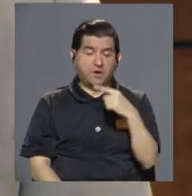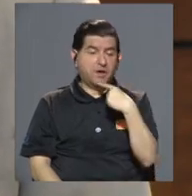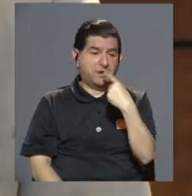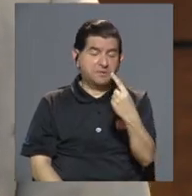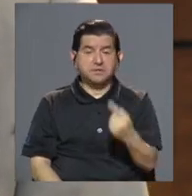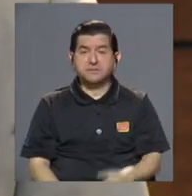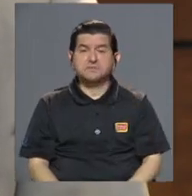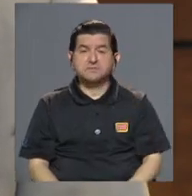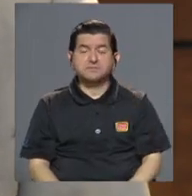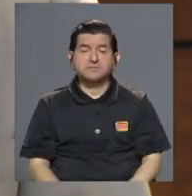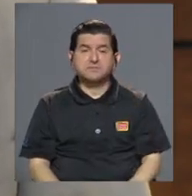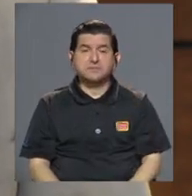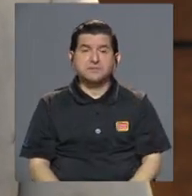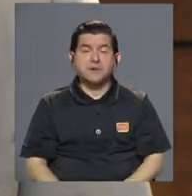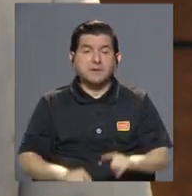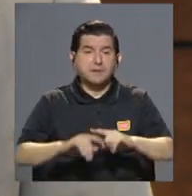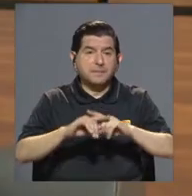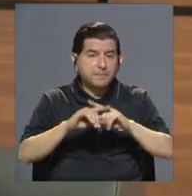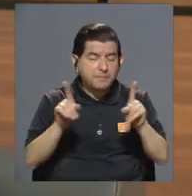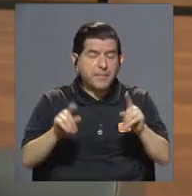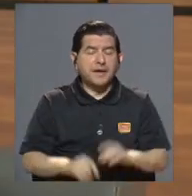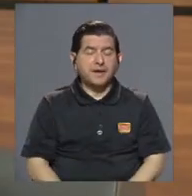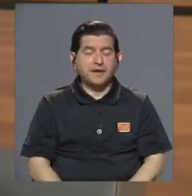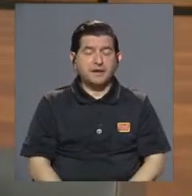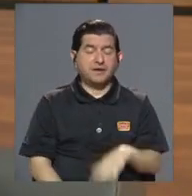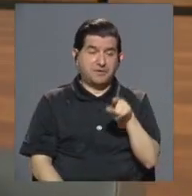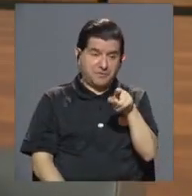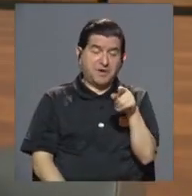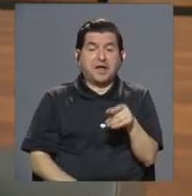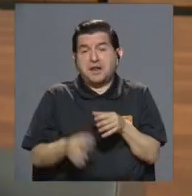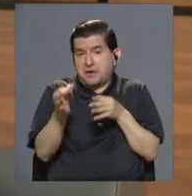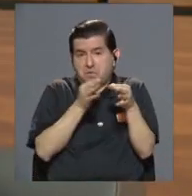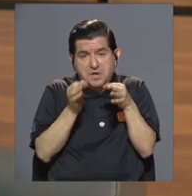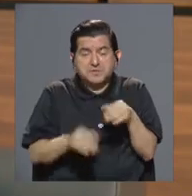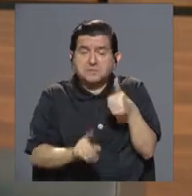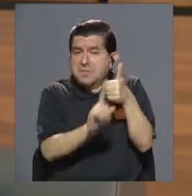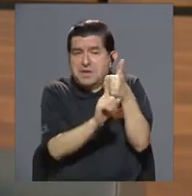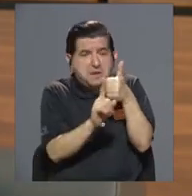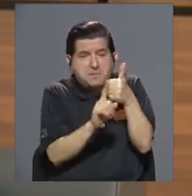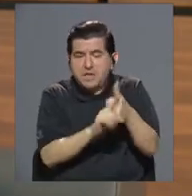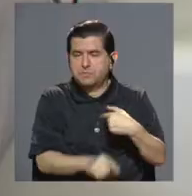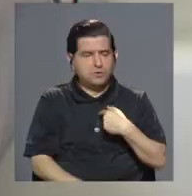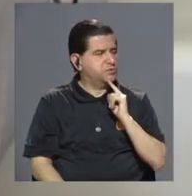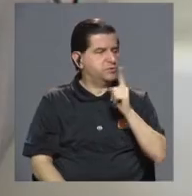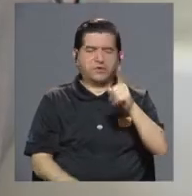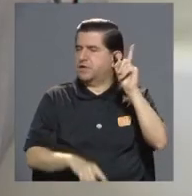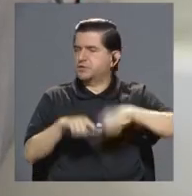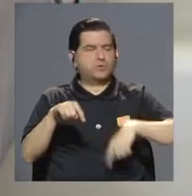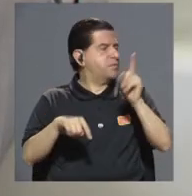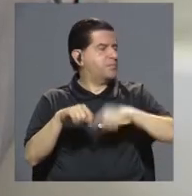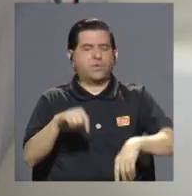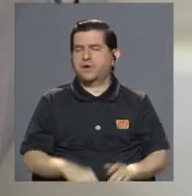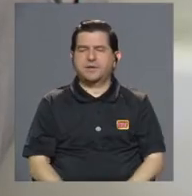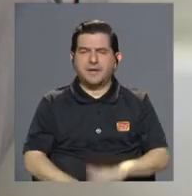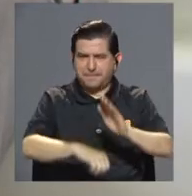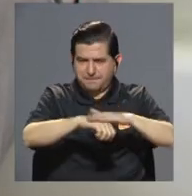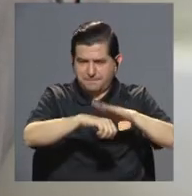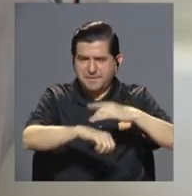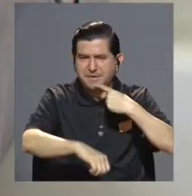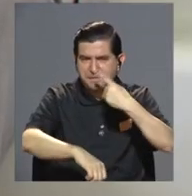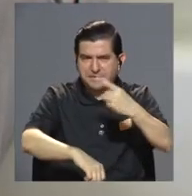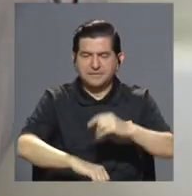dijo. Inclusive, si déjeme, lo dice, es él, yo no me atrevo a hacer esa afirmación. Inclusive, don Jaime, déjeme